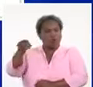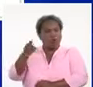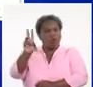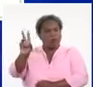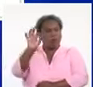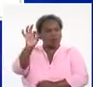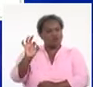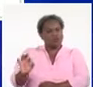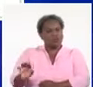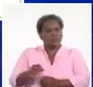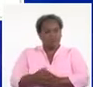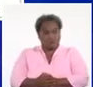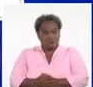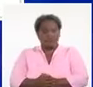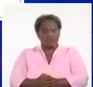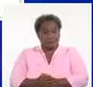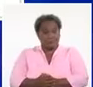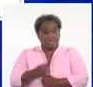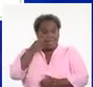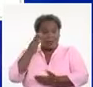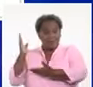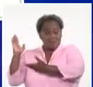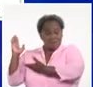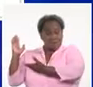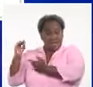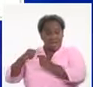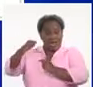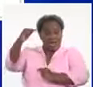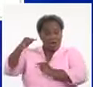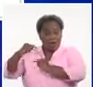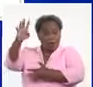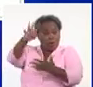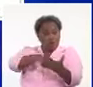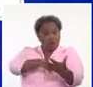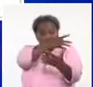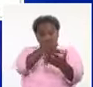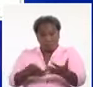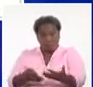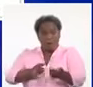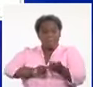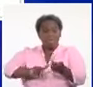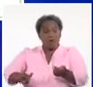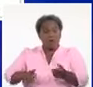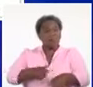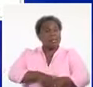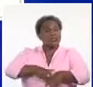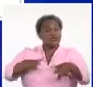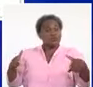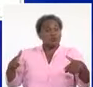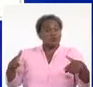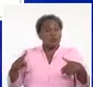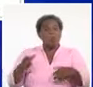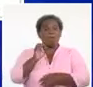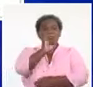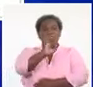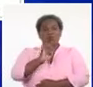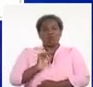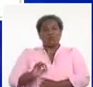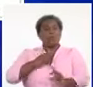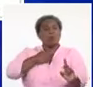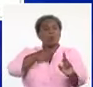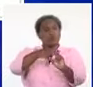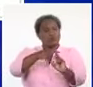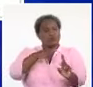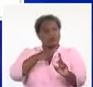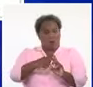8,2%. Y como pueden apreciar en el gráfico, todas las provincias con un porciento de positividad de las